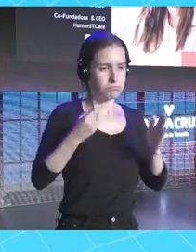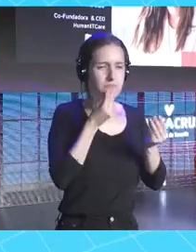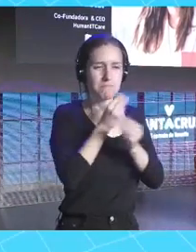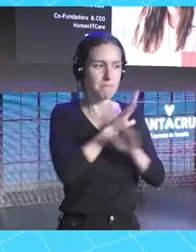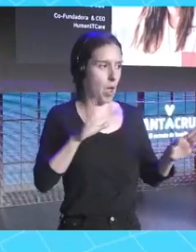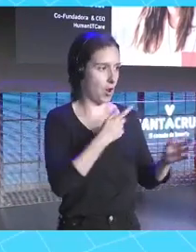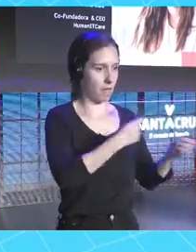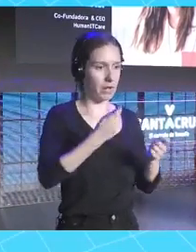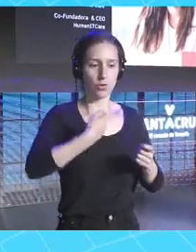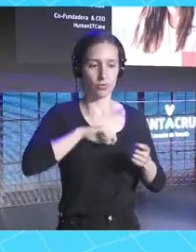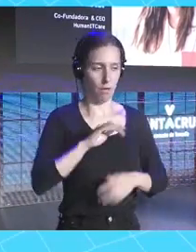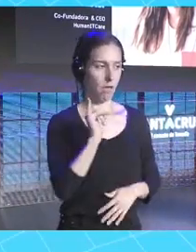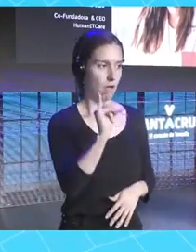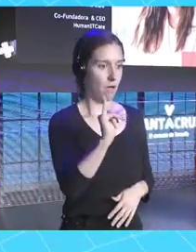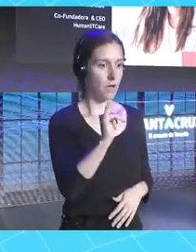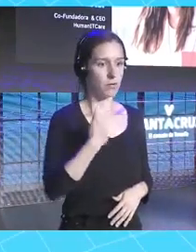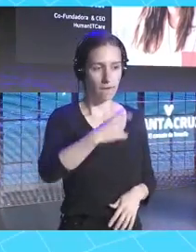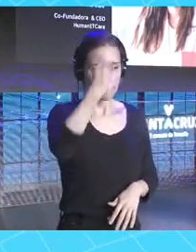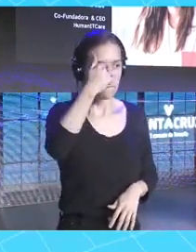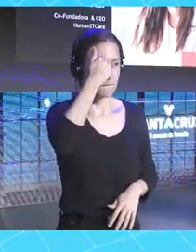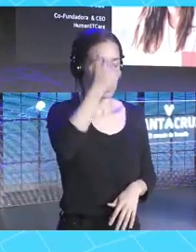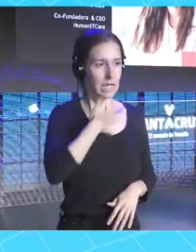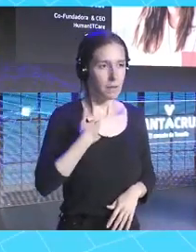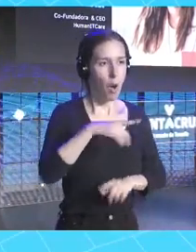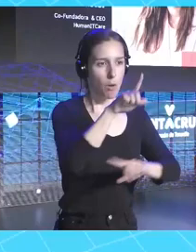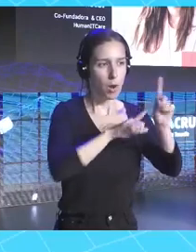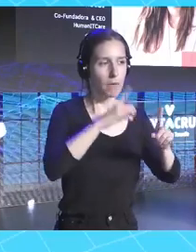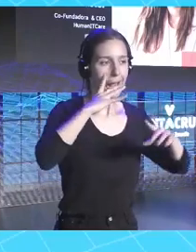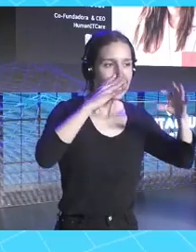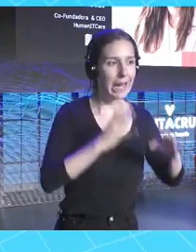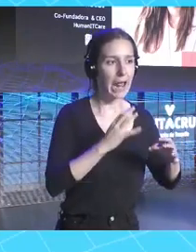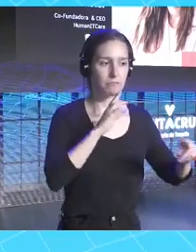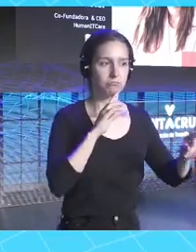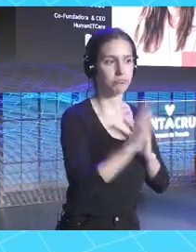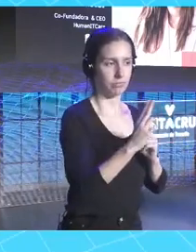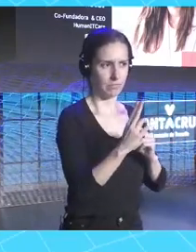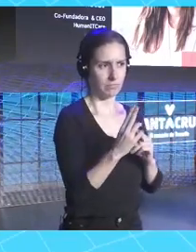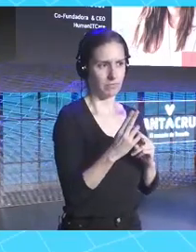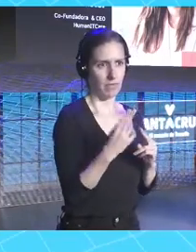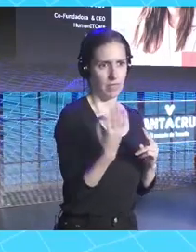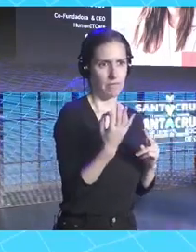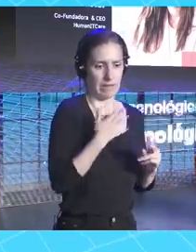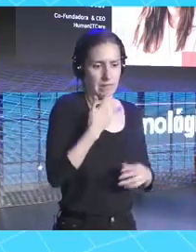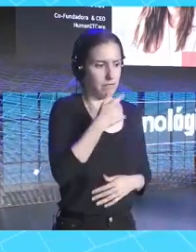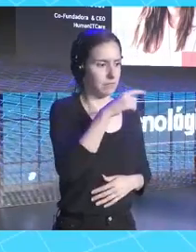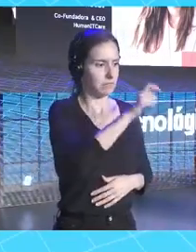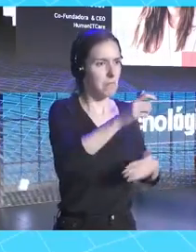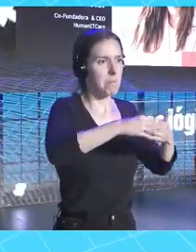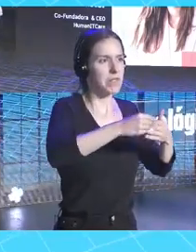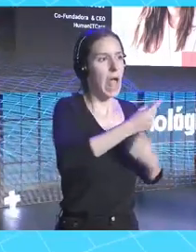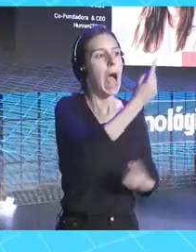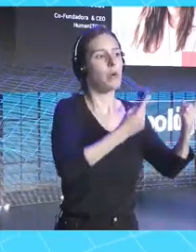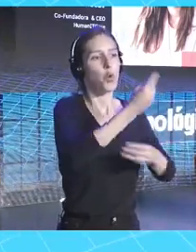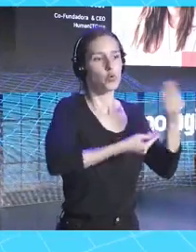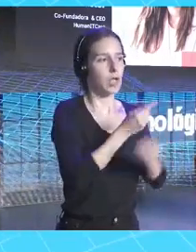nos obsesionamos muchísimo con resolver un problema real que se pudiera escalar O sea que no solamente utilizarán algunos pacientes